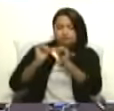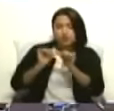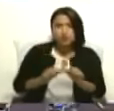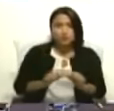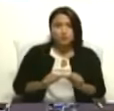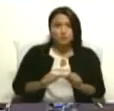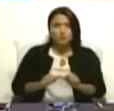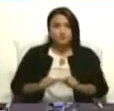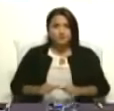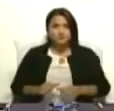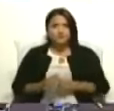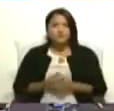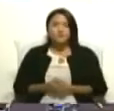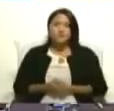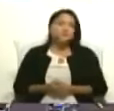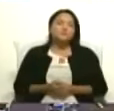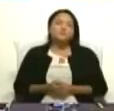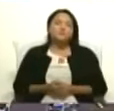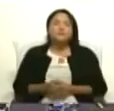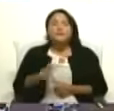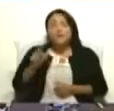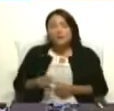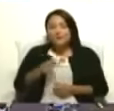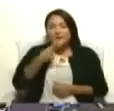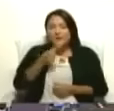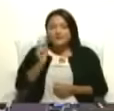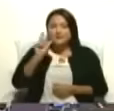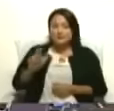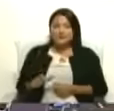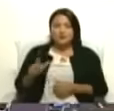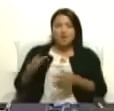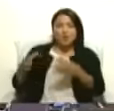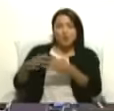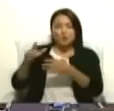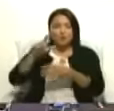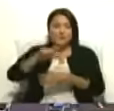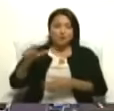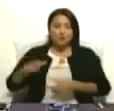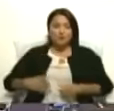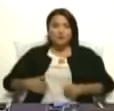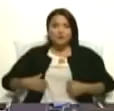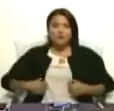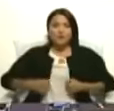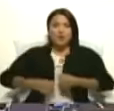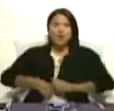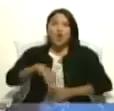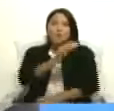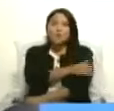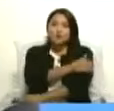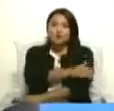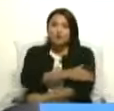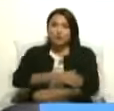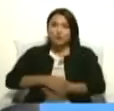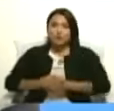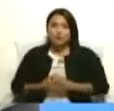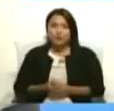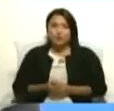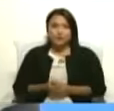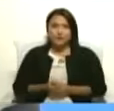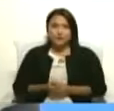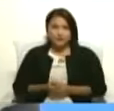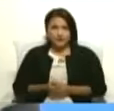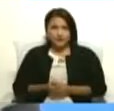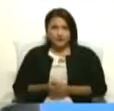miren cómo los llama Augusto mijar esos capriles esos bores esos machados esos López los llama